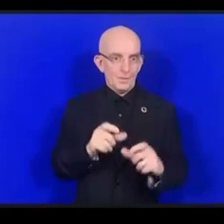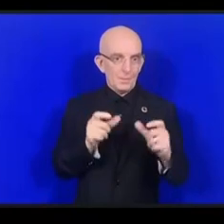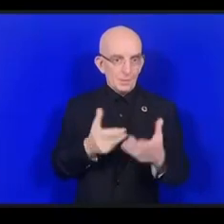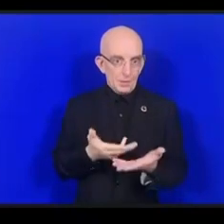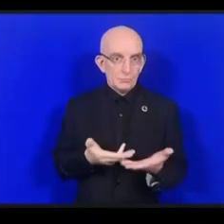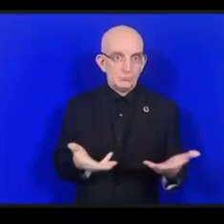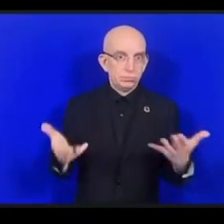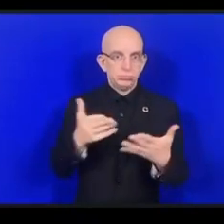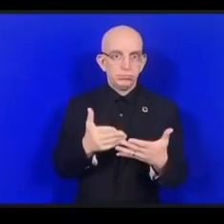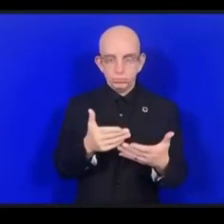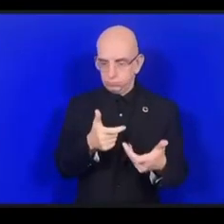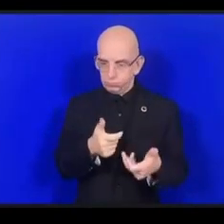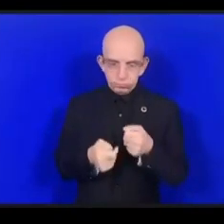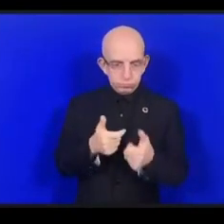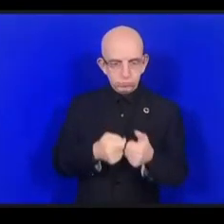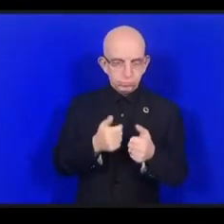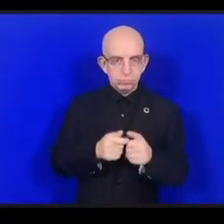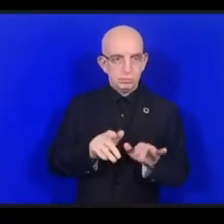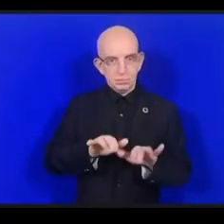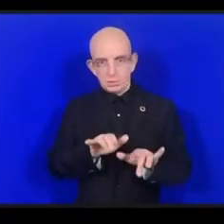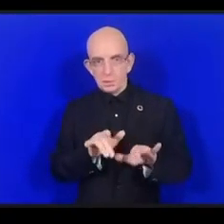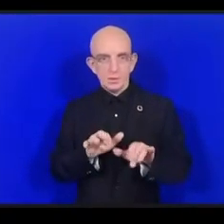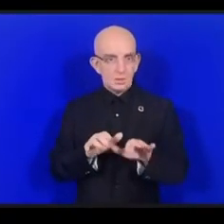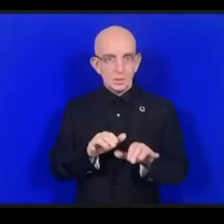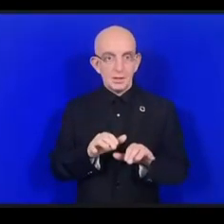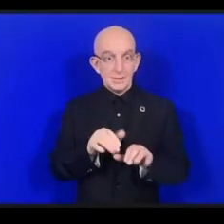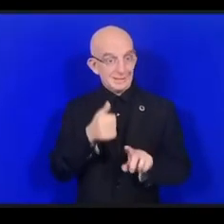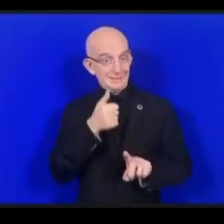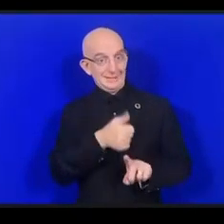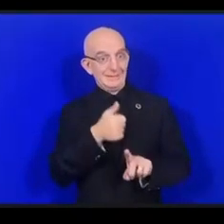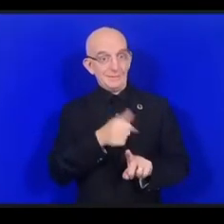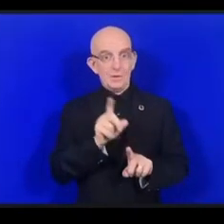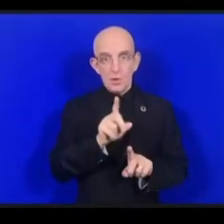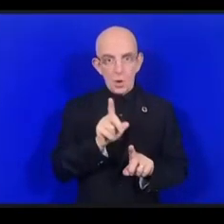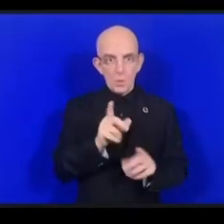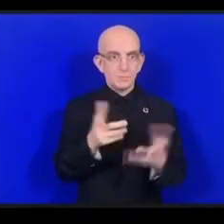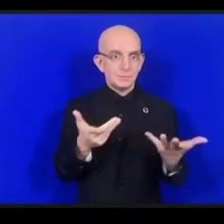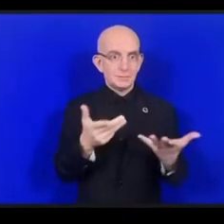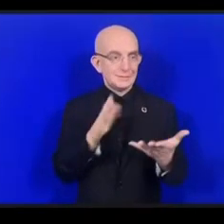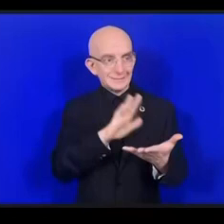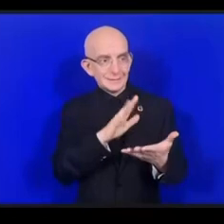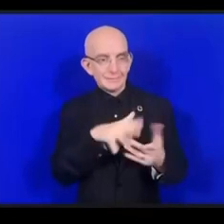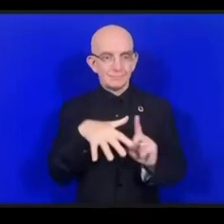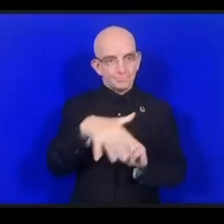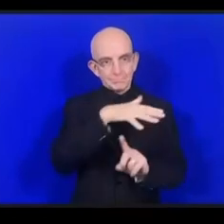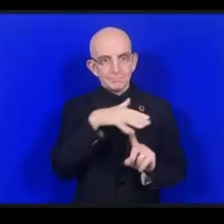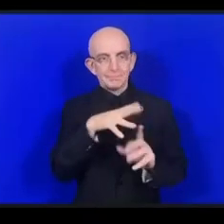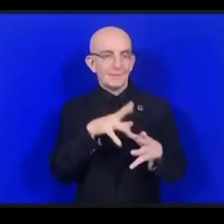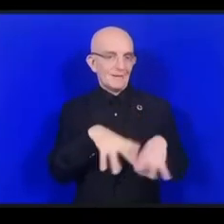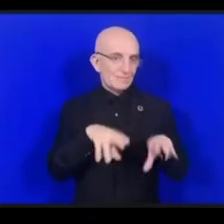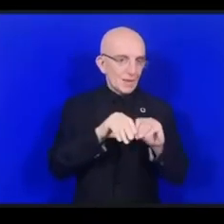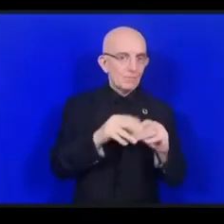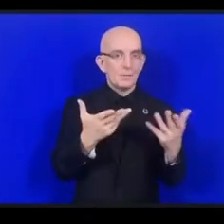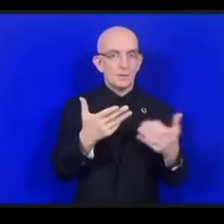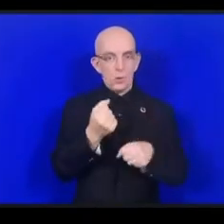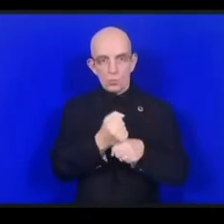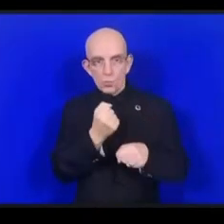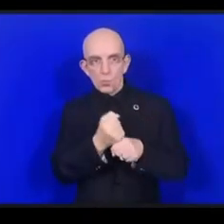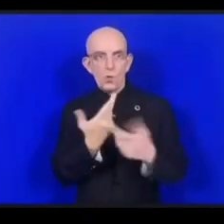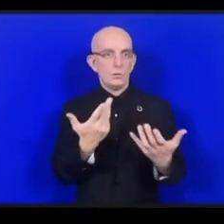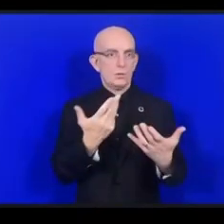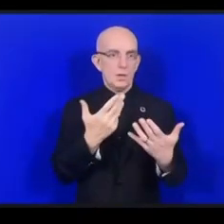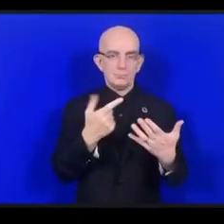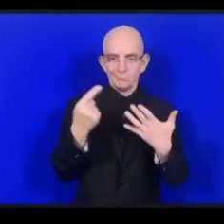muchos jóvenes utilizan el internet no solamente para diversión sino para realizar trabajos comunitarios